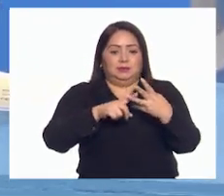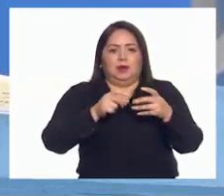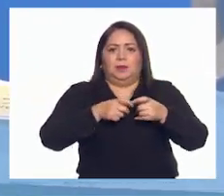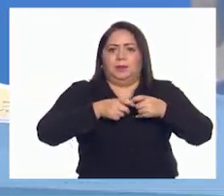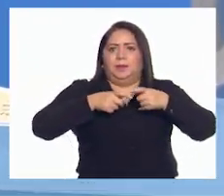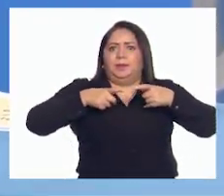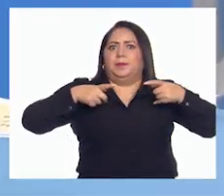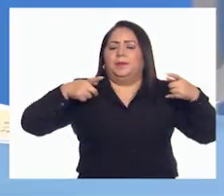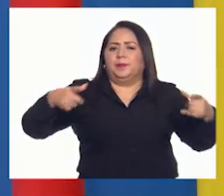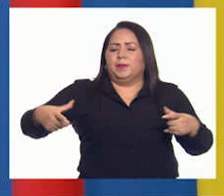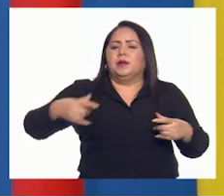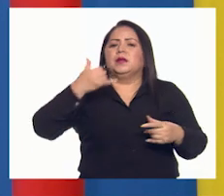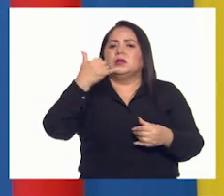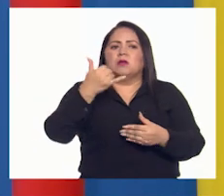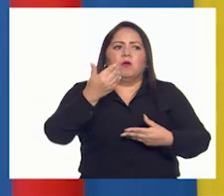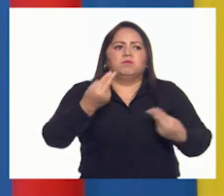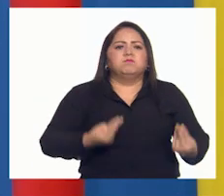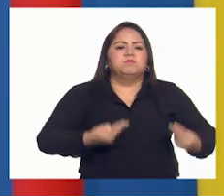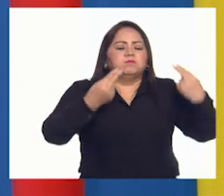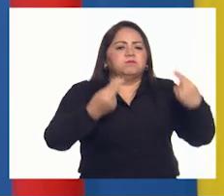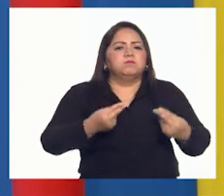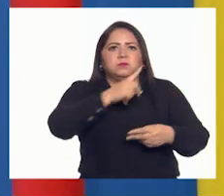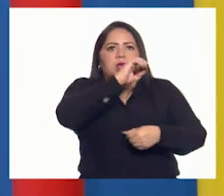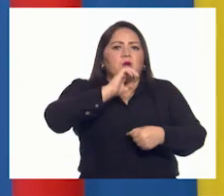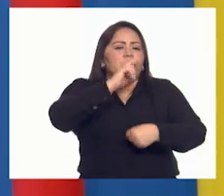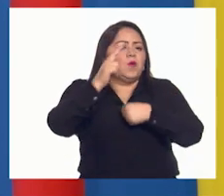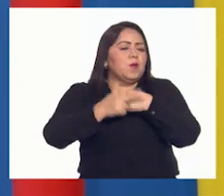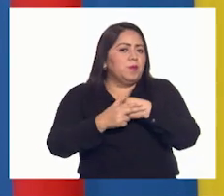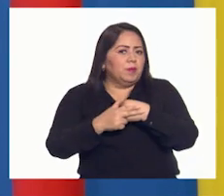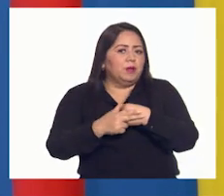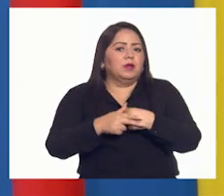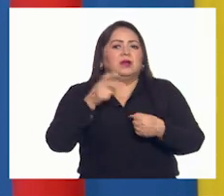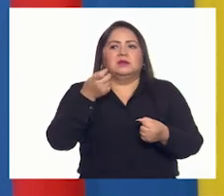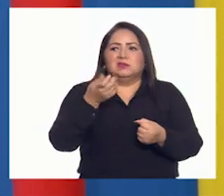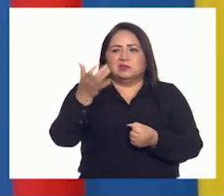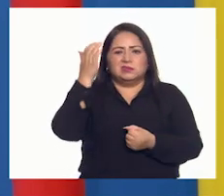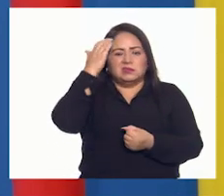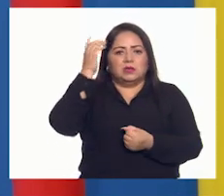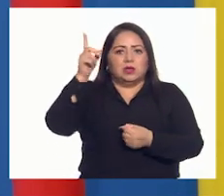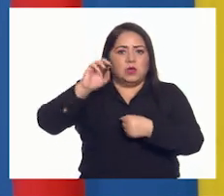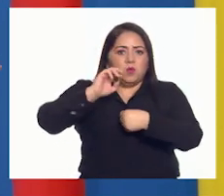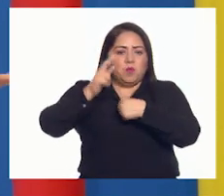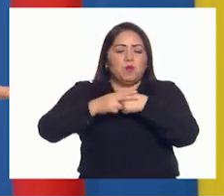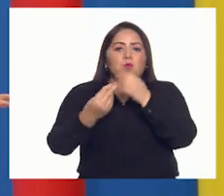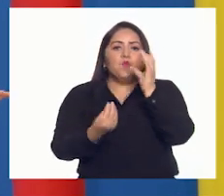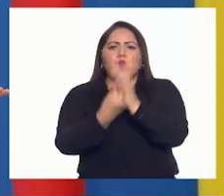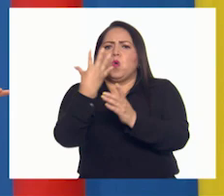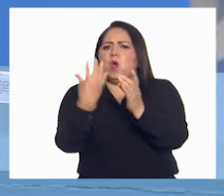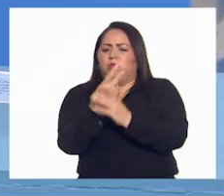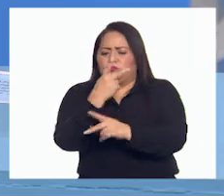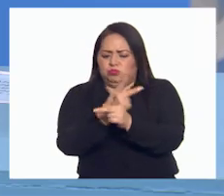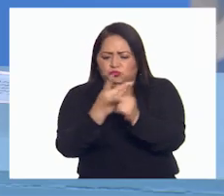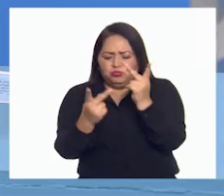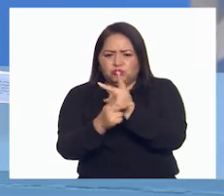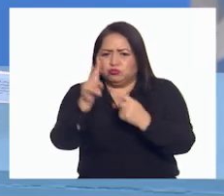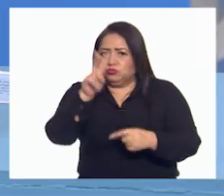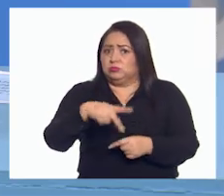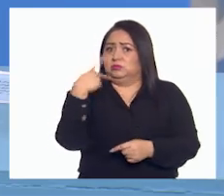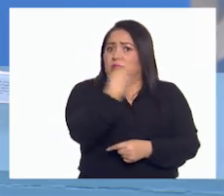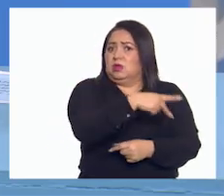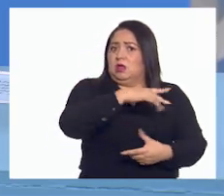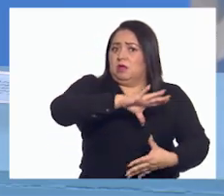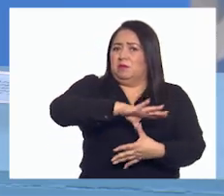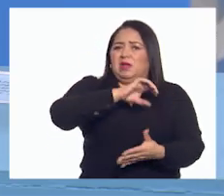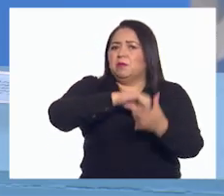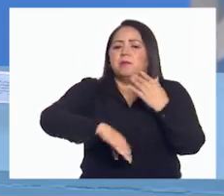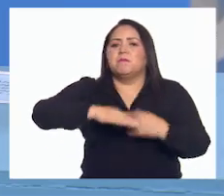Expansión territorial y comercial de Europa. Se conocieron en Europa nuevos productos originarios de América como